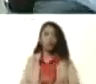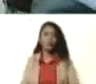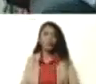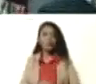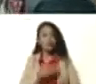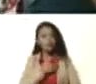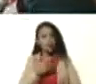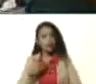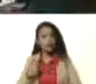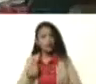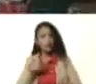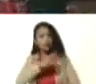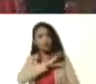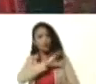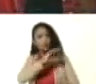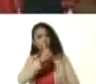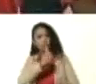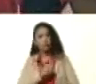querida rectora,